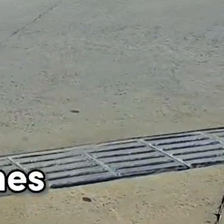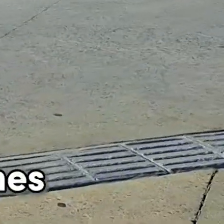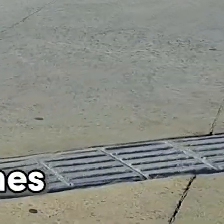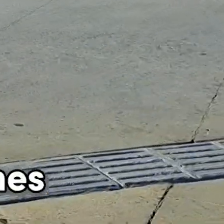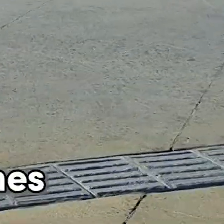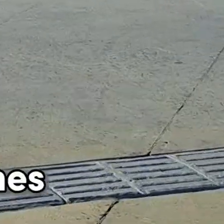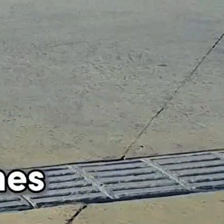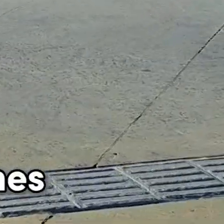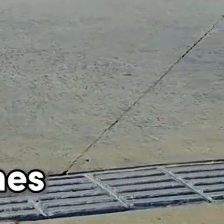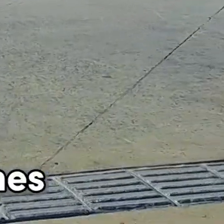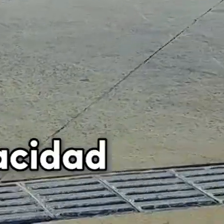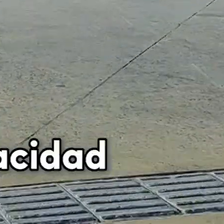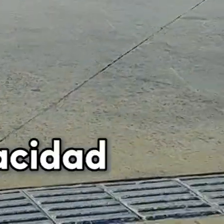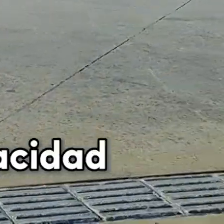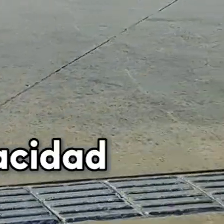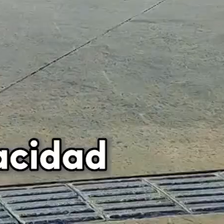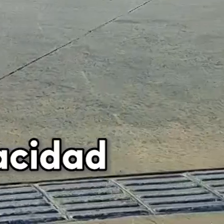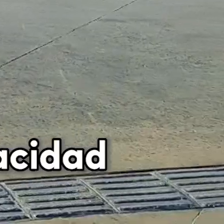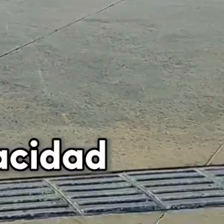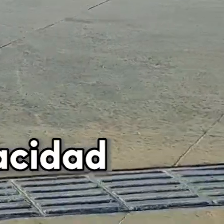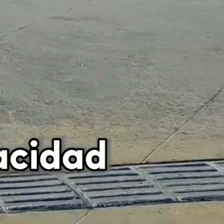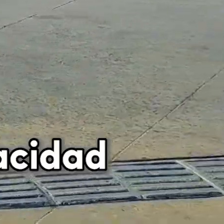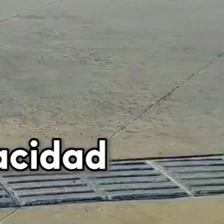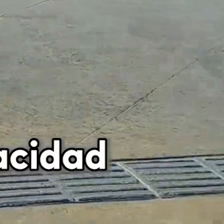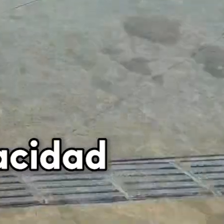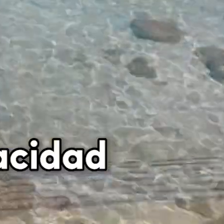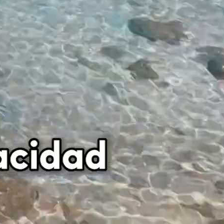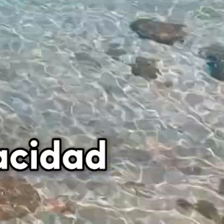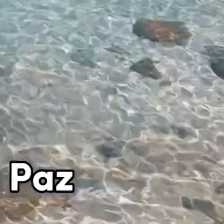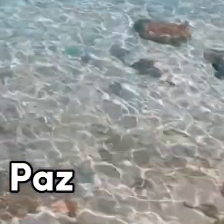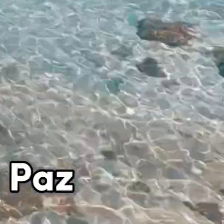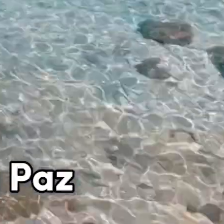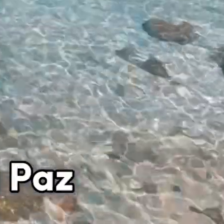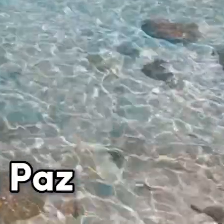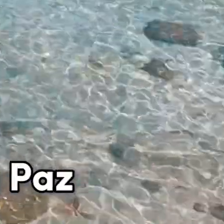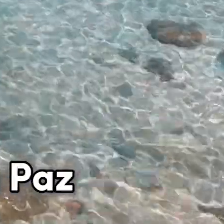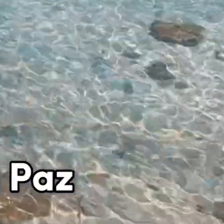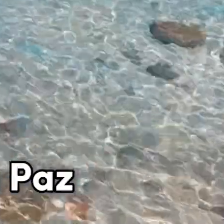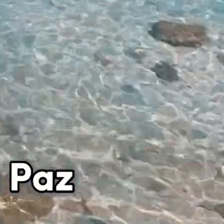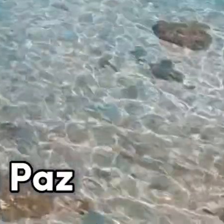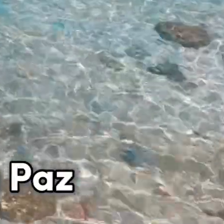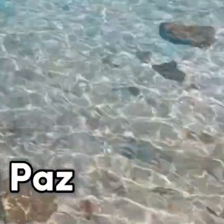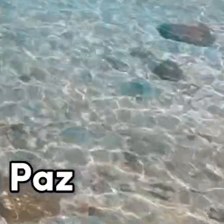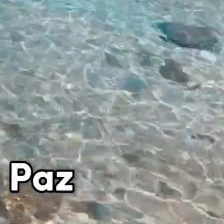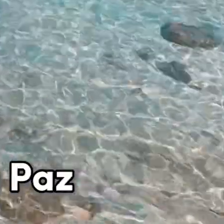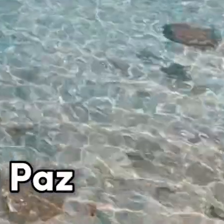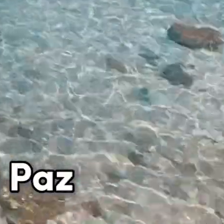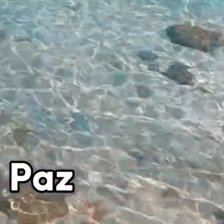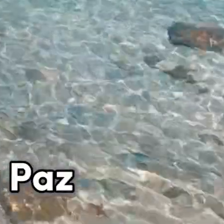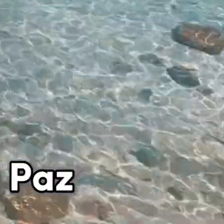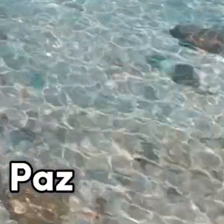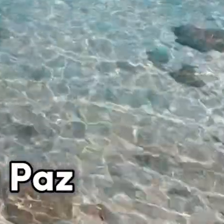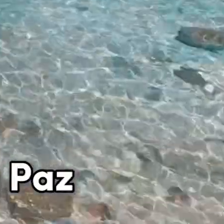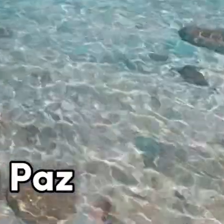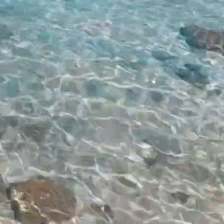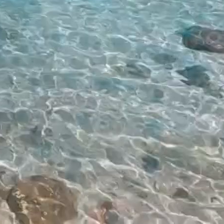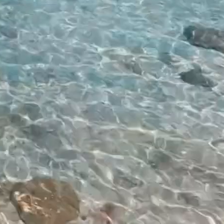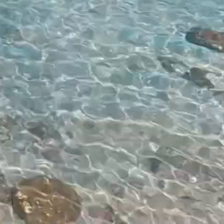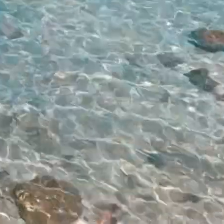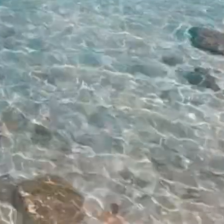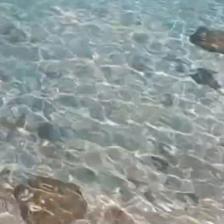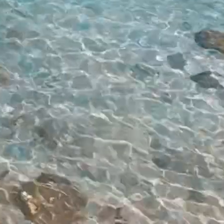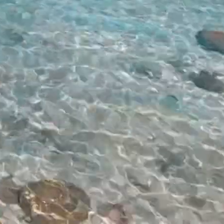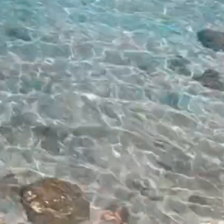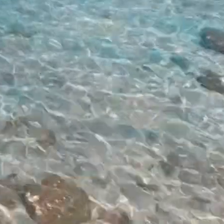de Institutos y Organizaciones de y para Personas con Discapacidad, que se realizará el día 7 de junio en la ciudad de La Paz,